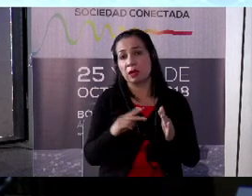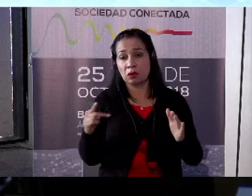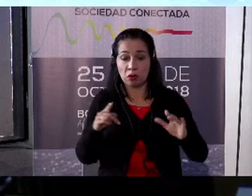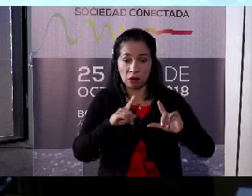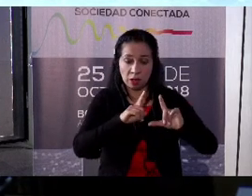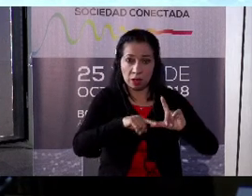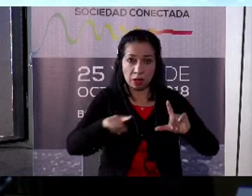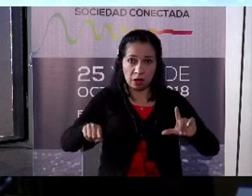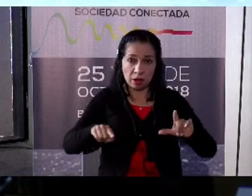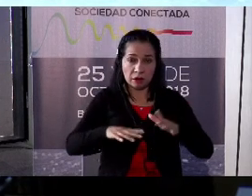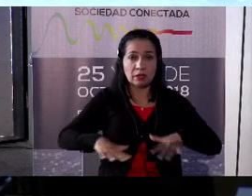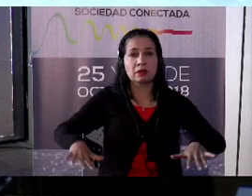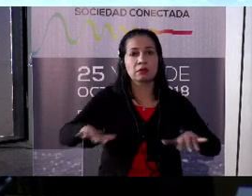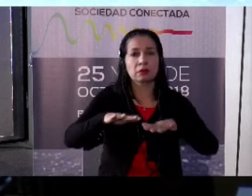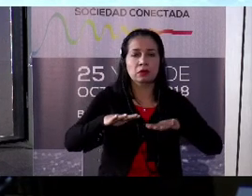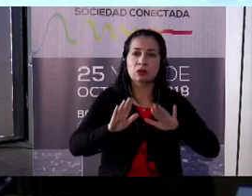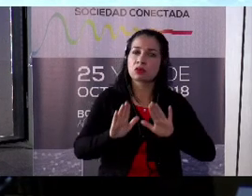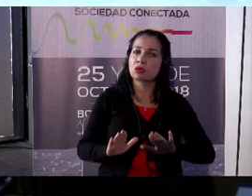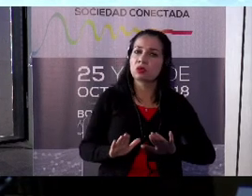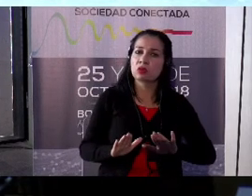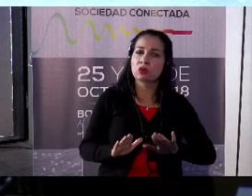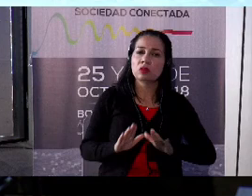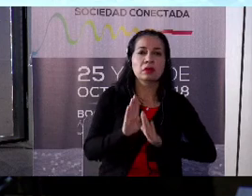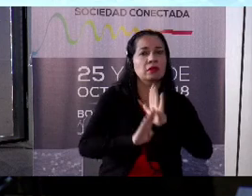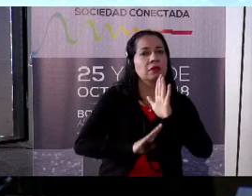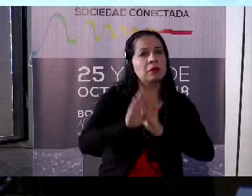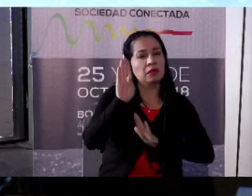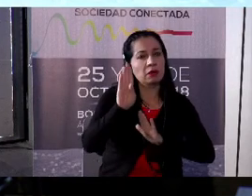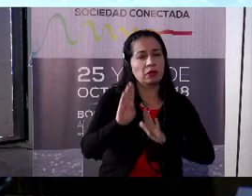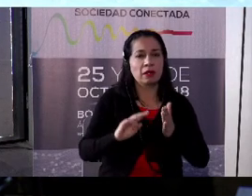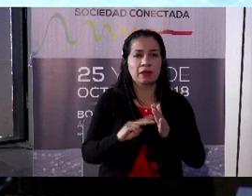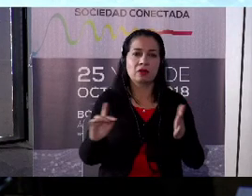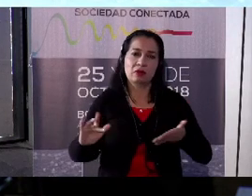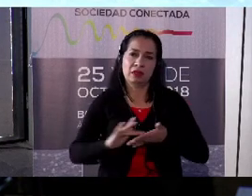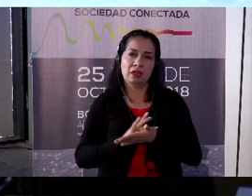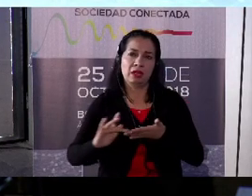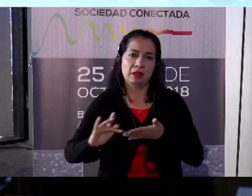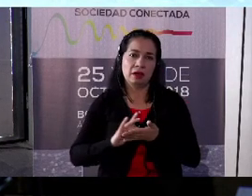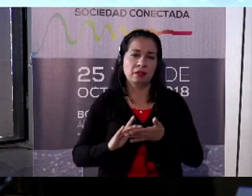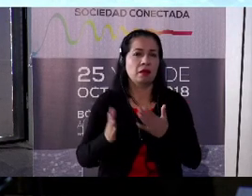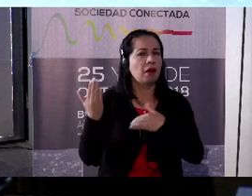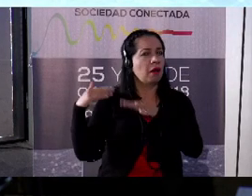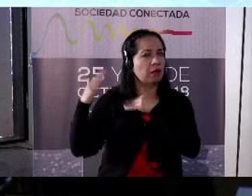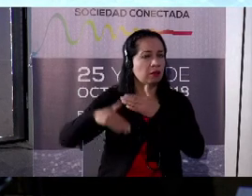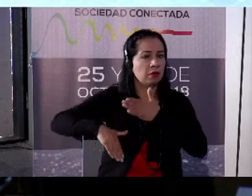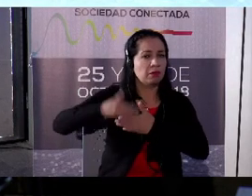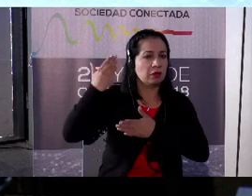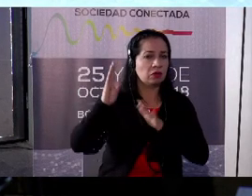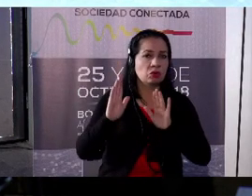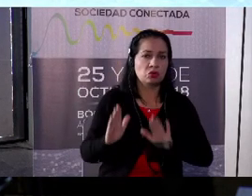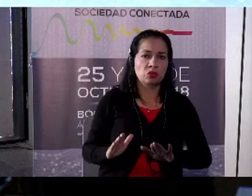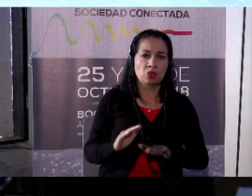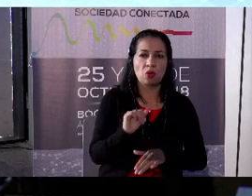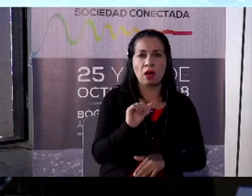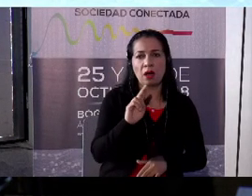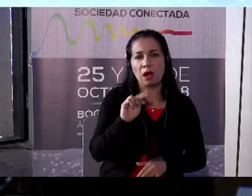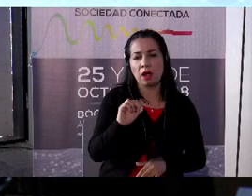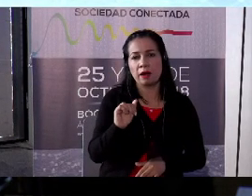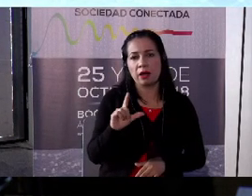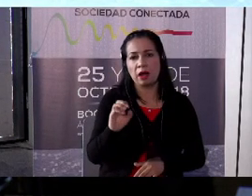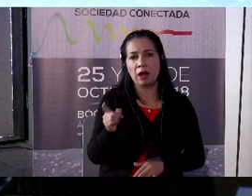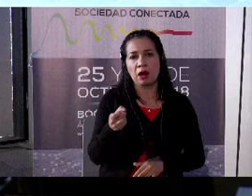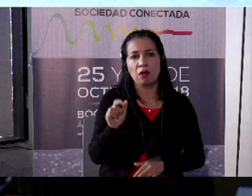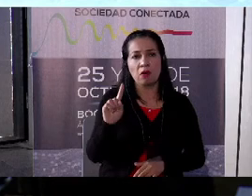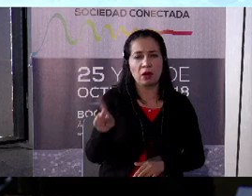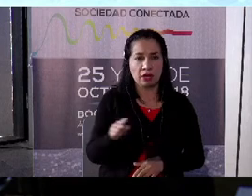desarrollado en tecnologías digitales cuando se empezó la atribución eran análogas y ahora